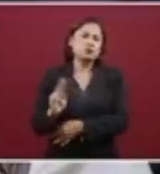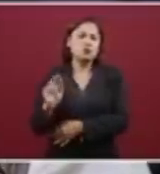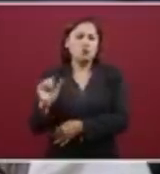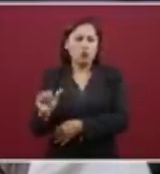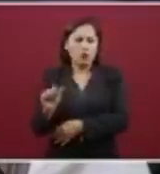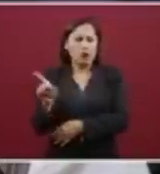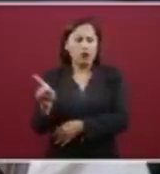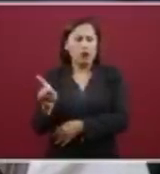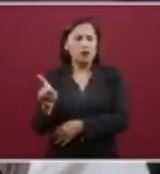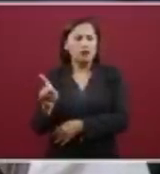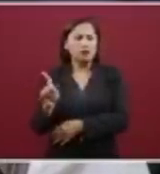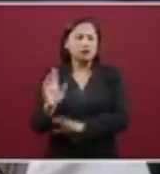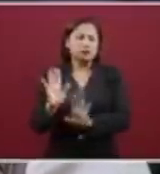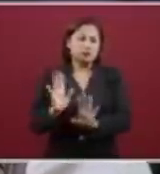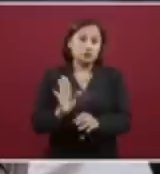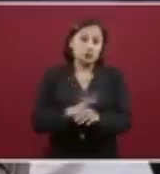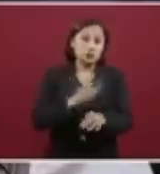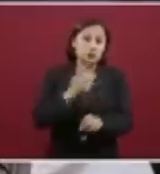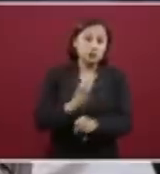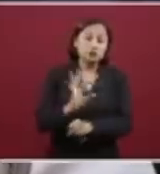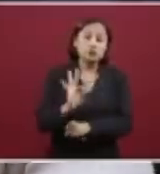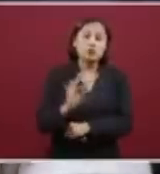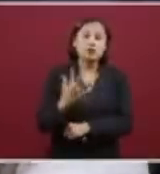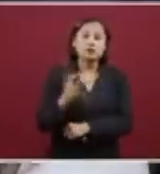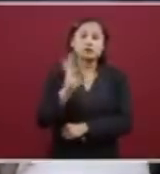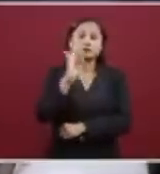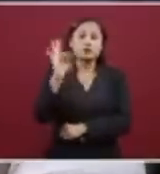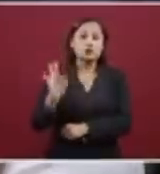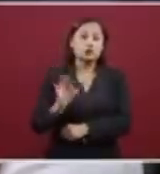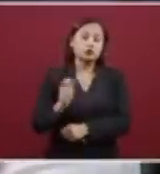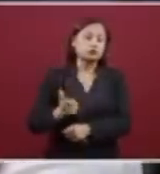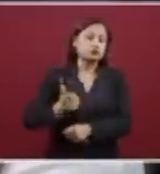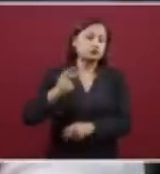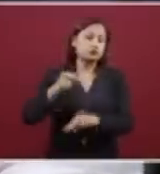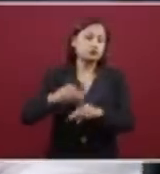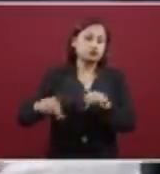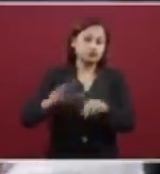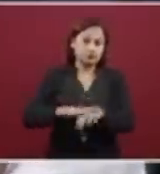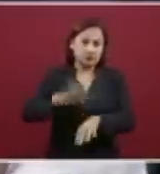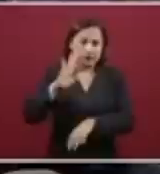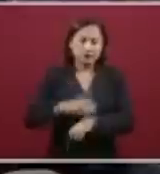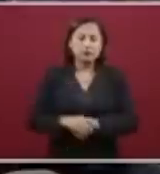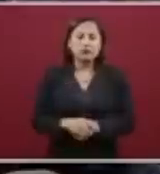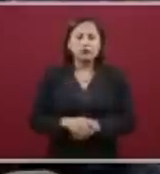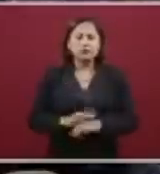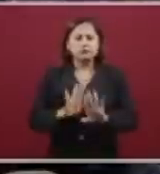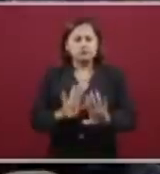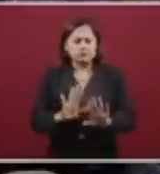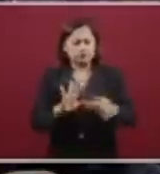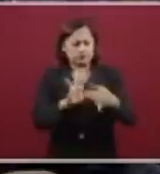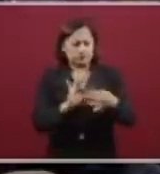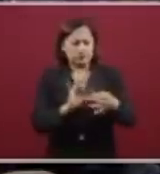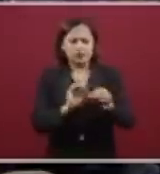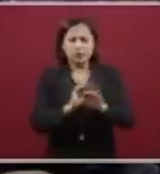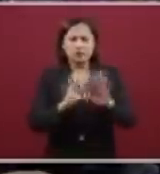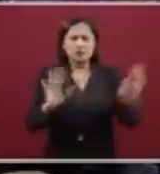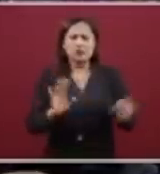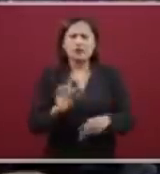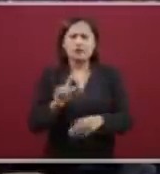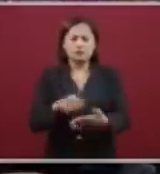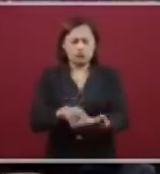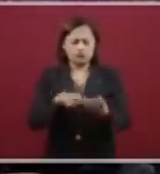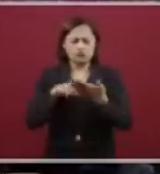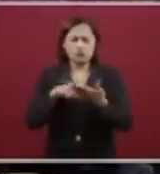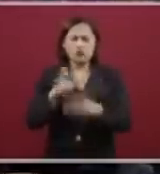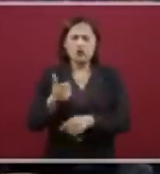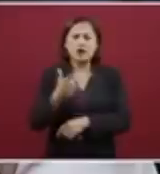incrementó en 45 por ciento la tarifa eso en un primer momento que nos aclarará cuando se dan estos costos que costos son y